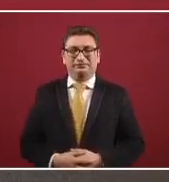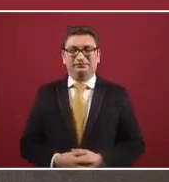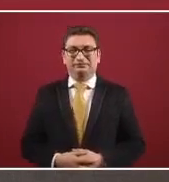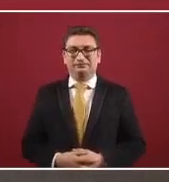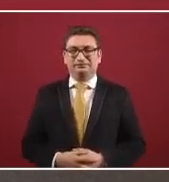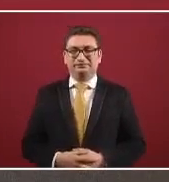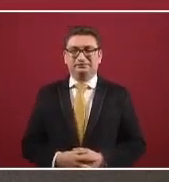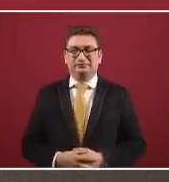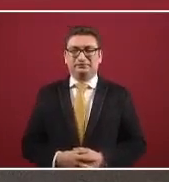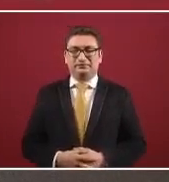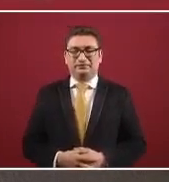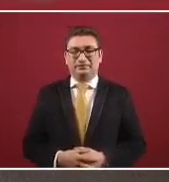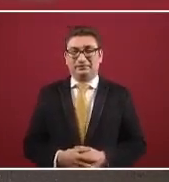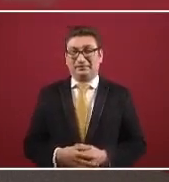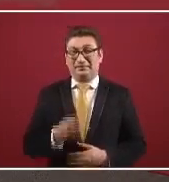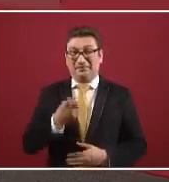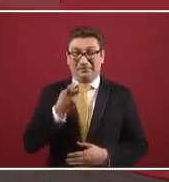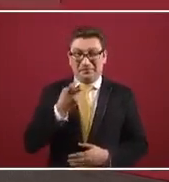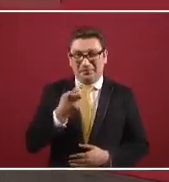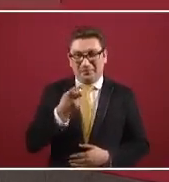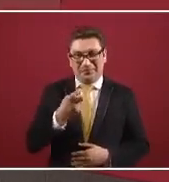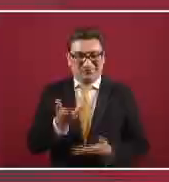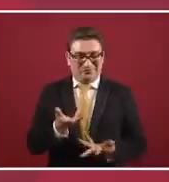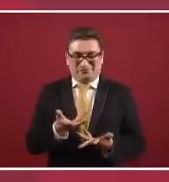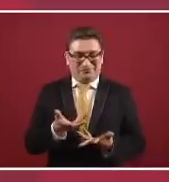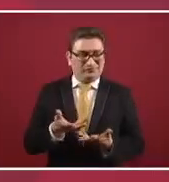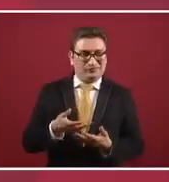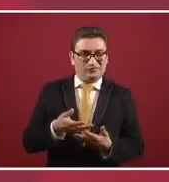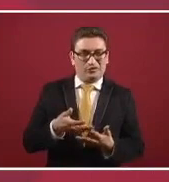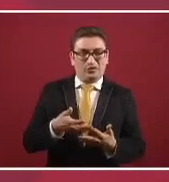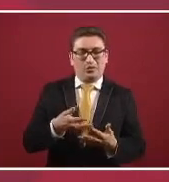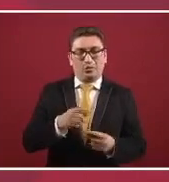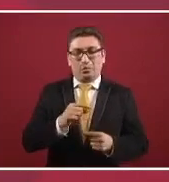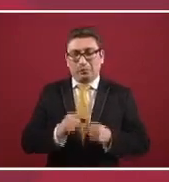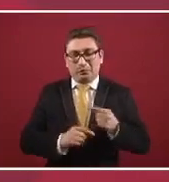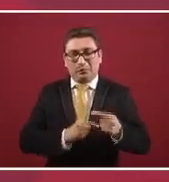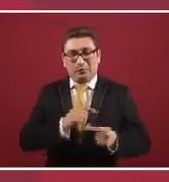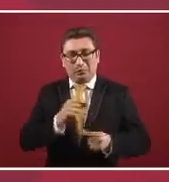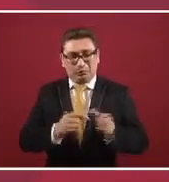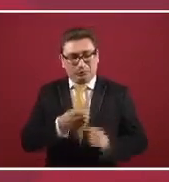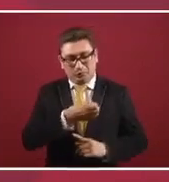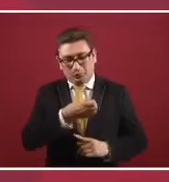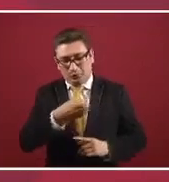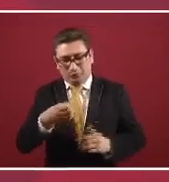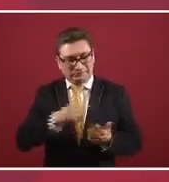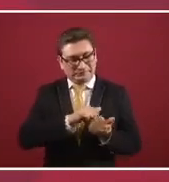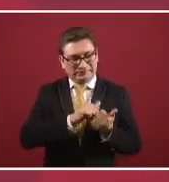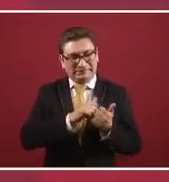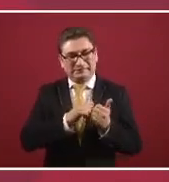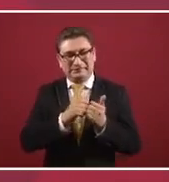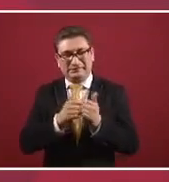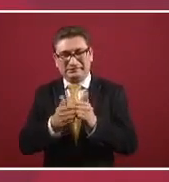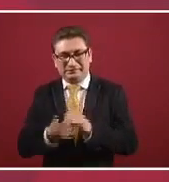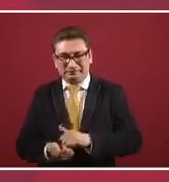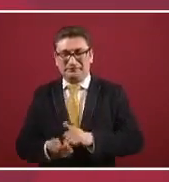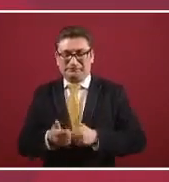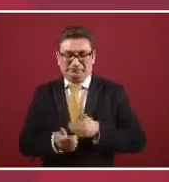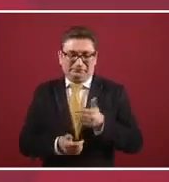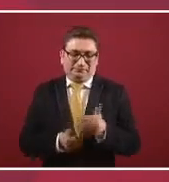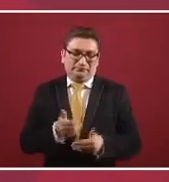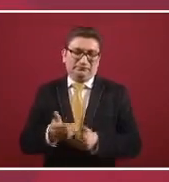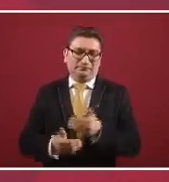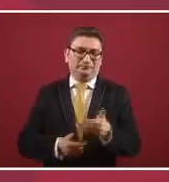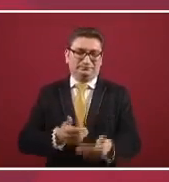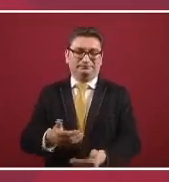Entonces, es un reacomodo, es un proceso de tránsito que se